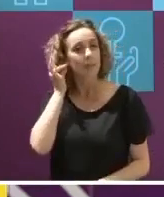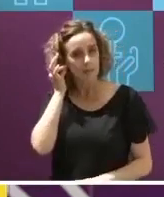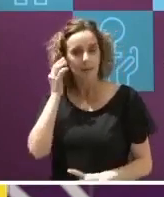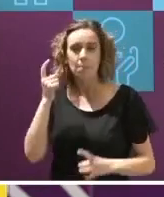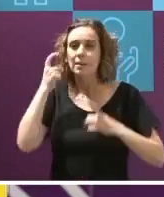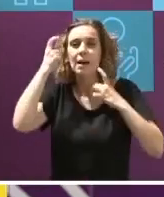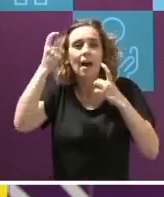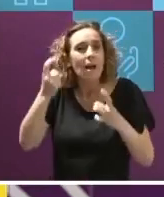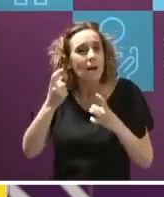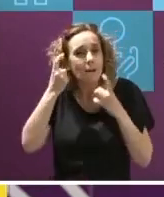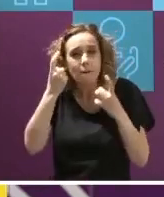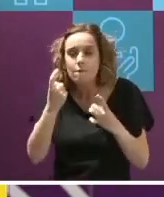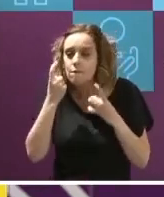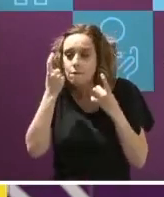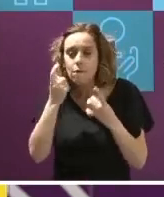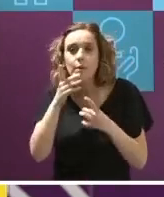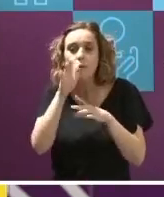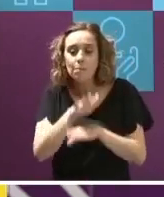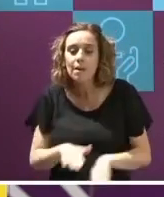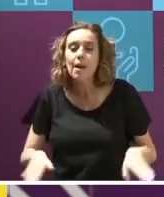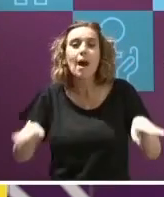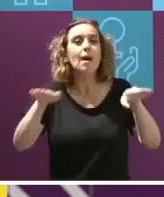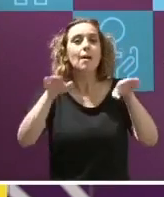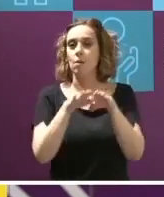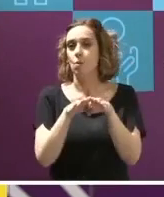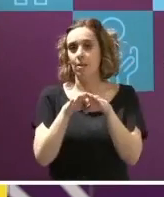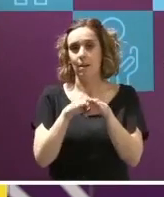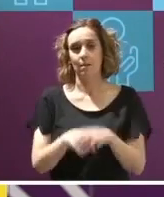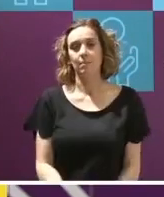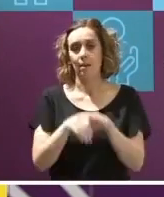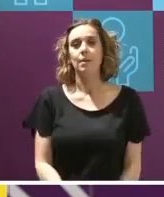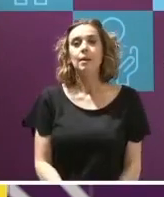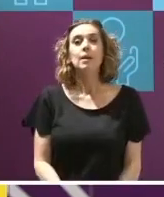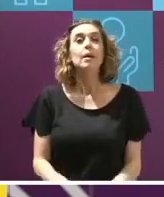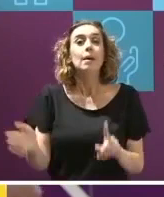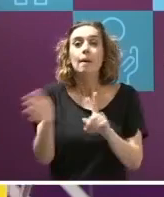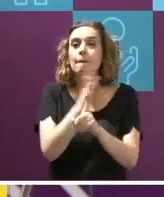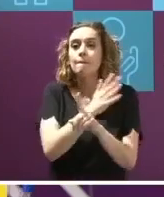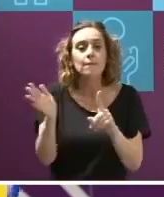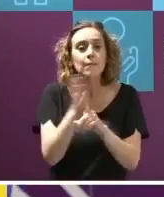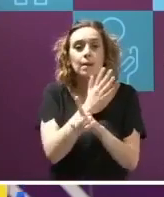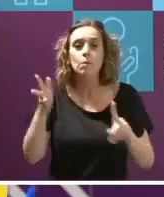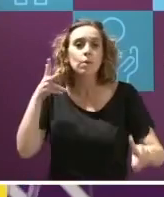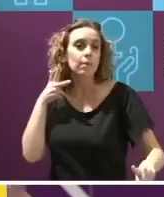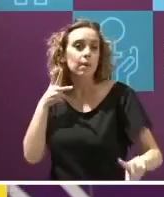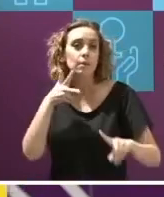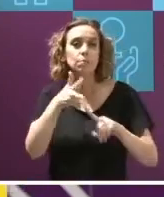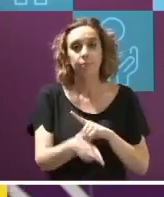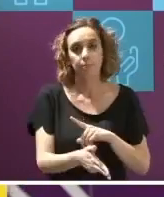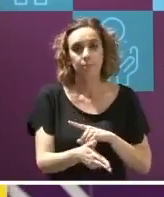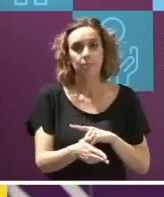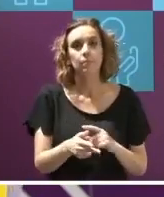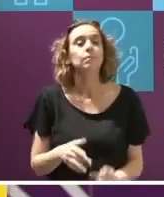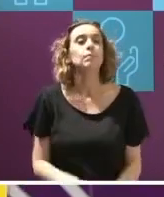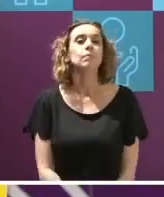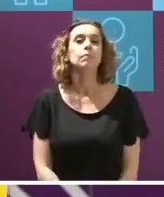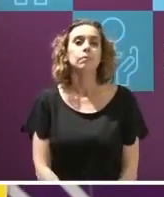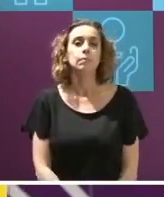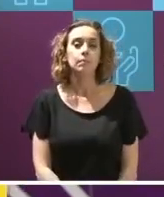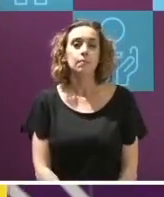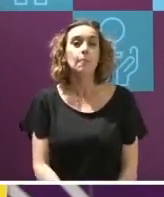y en los avances para construir la igualdad y para erradicar todas las formas de violencia contra las mujeres. En